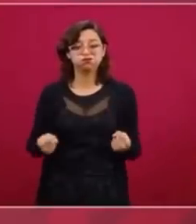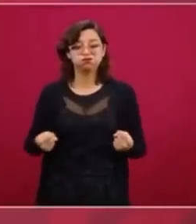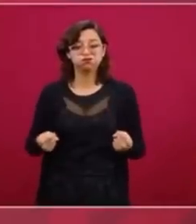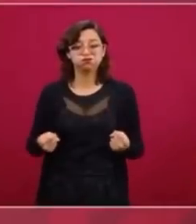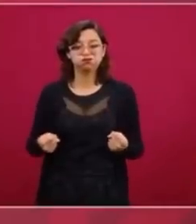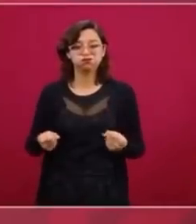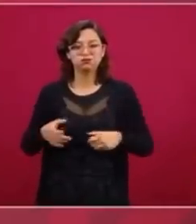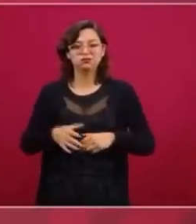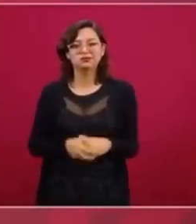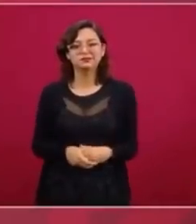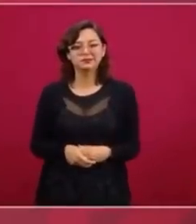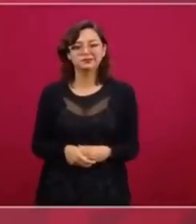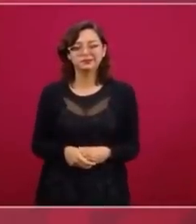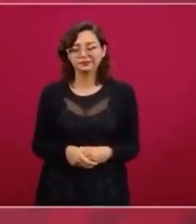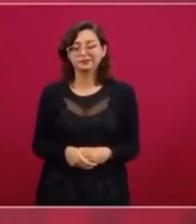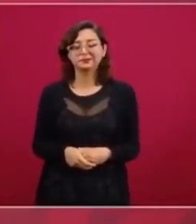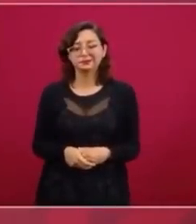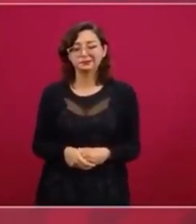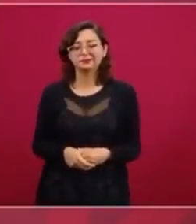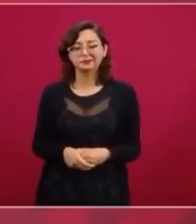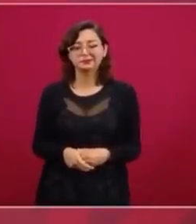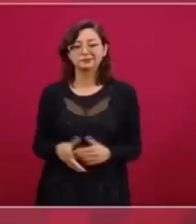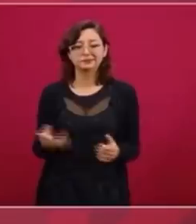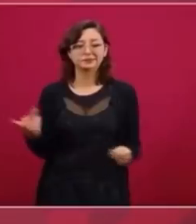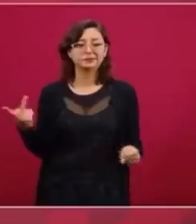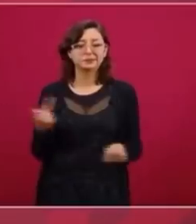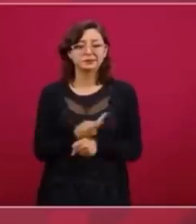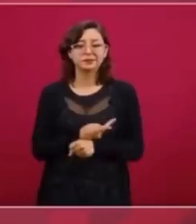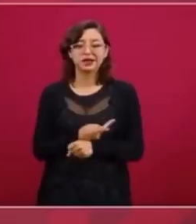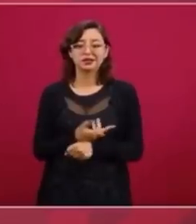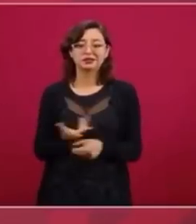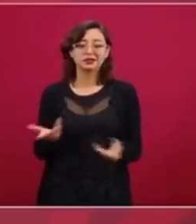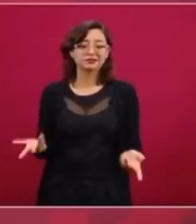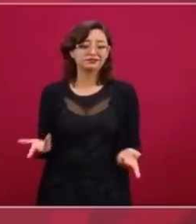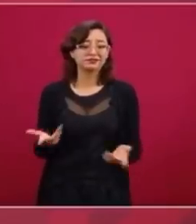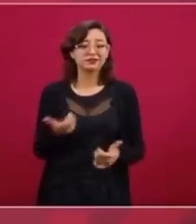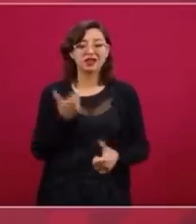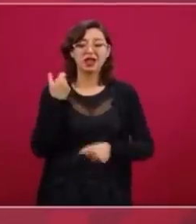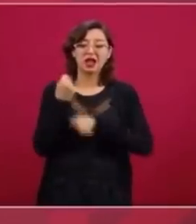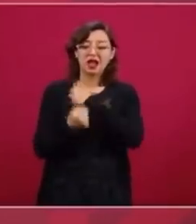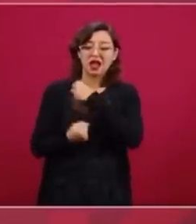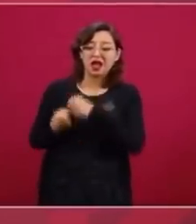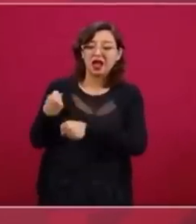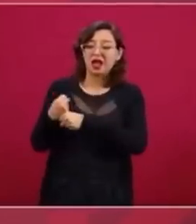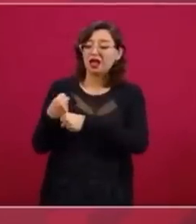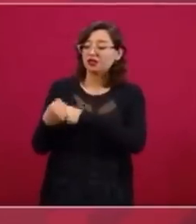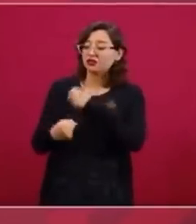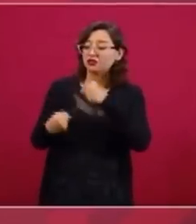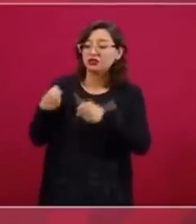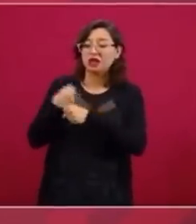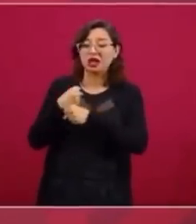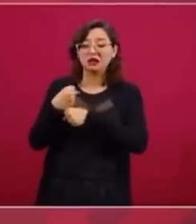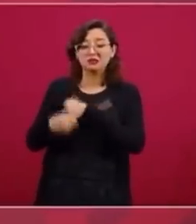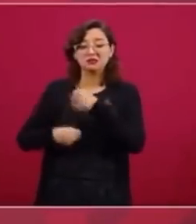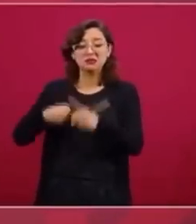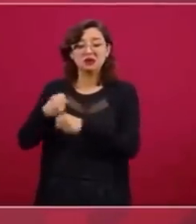¿Qué hicimos o qué se ha hecho para combatir la